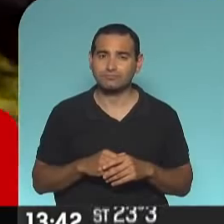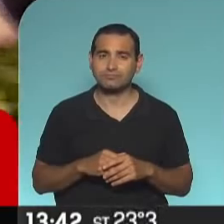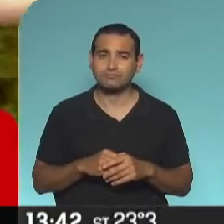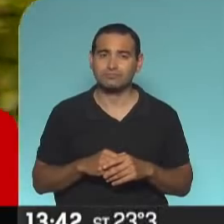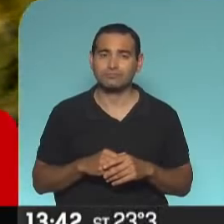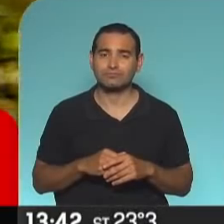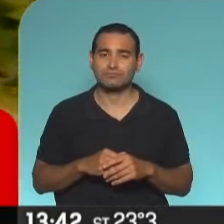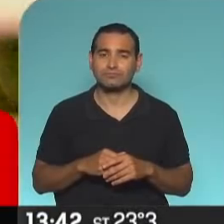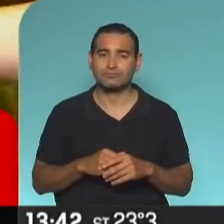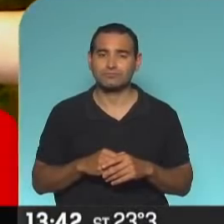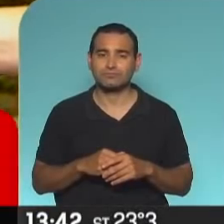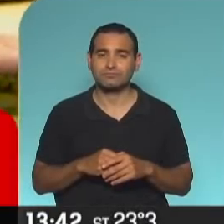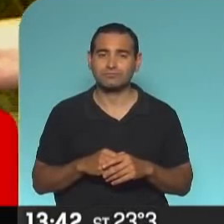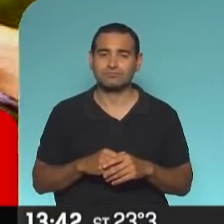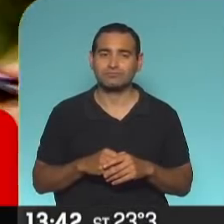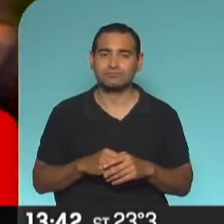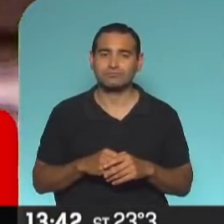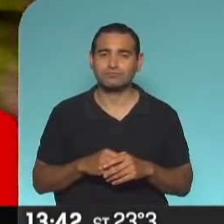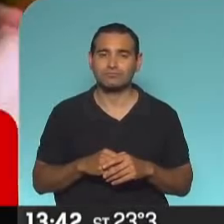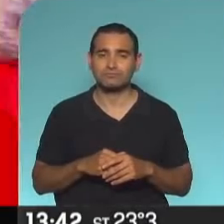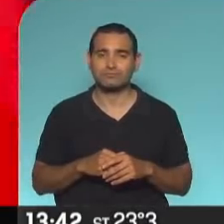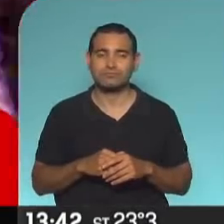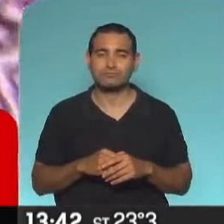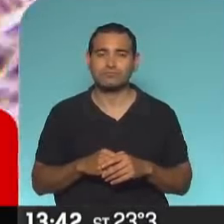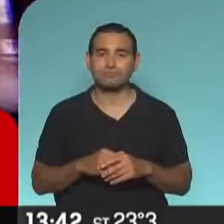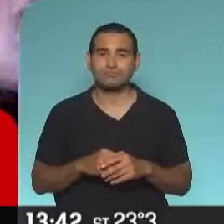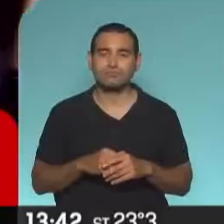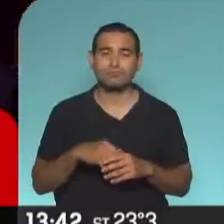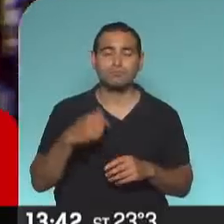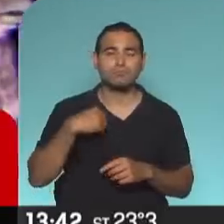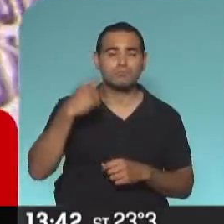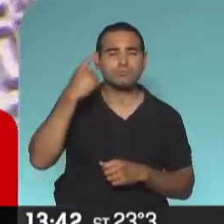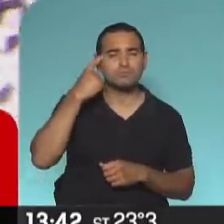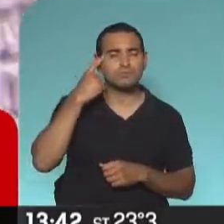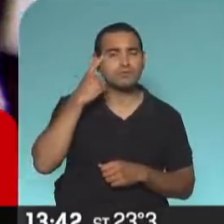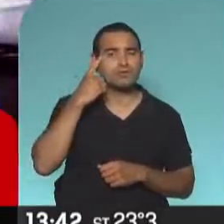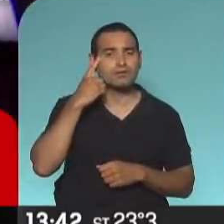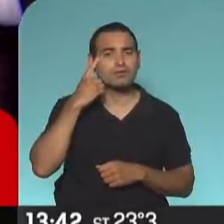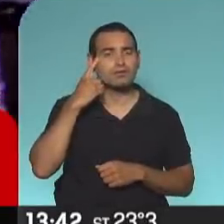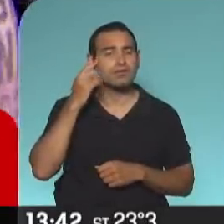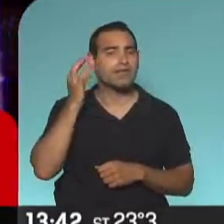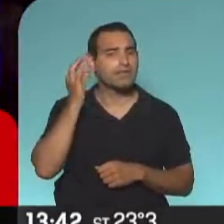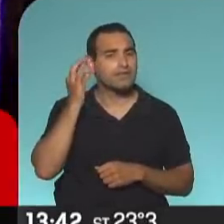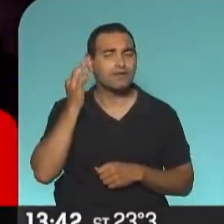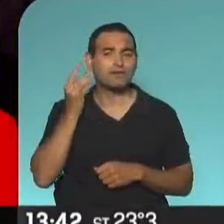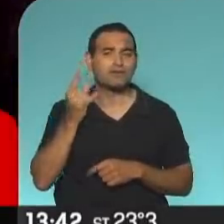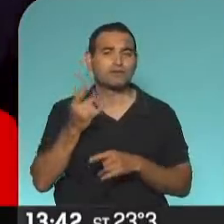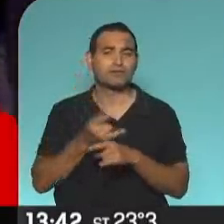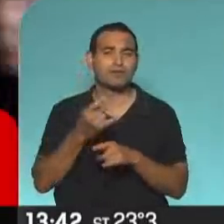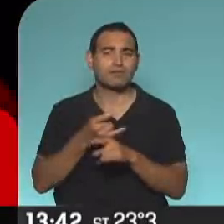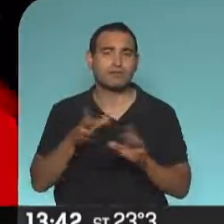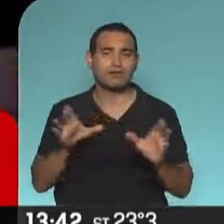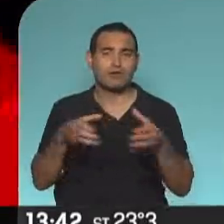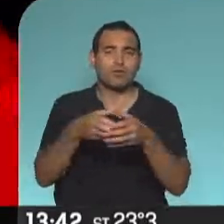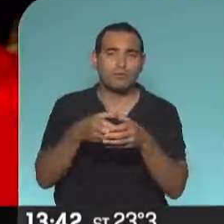hay pocas explicaciones oficiales, ¿no? Creo que Diego eligió su entorno toda su vida, ¿no? Vamos a coincidir con